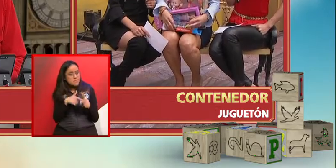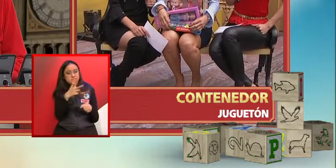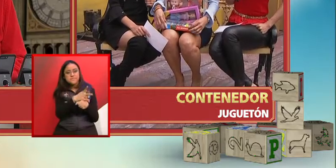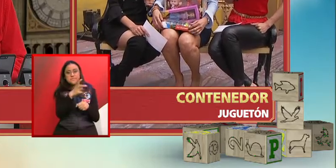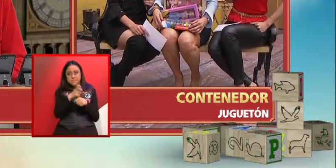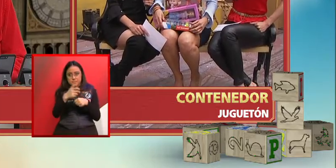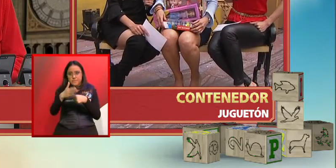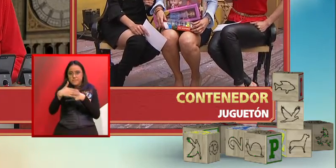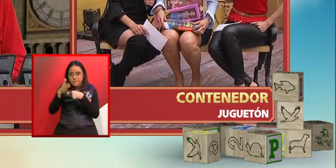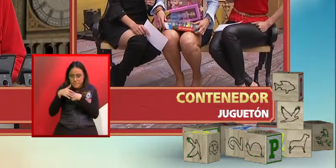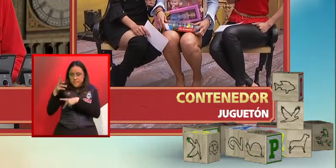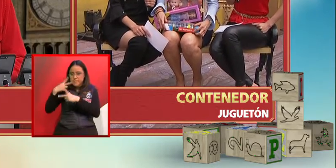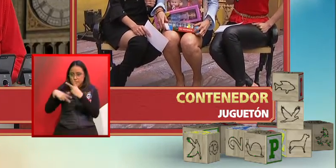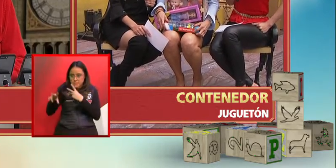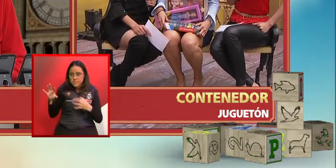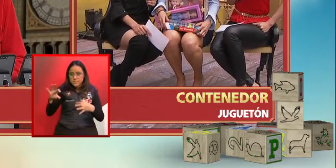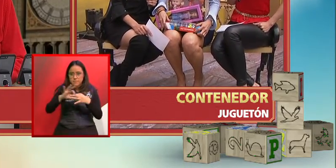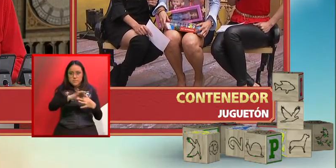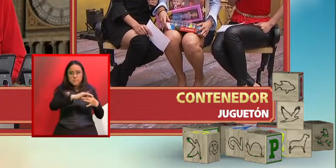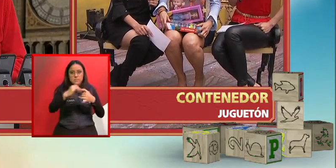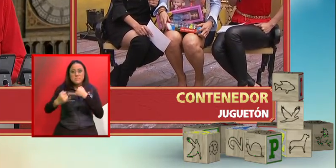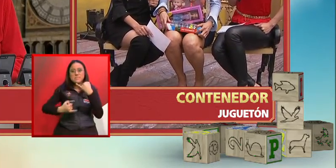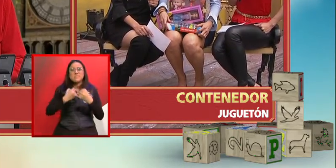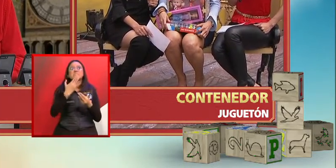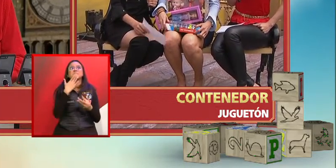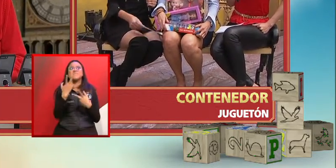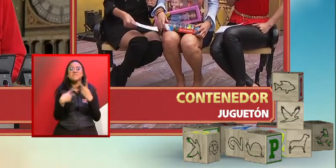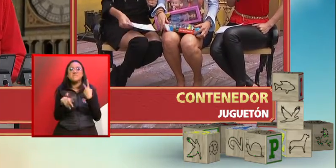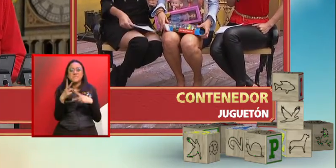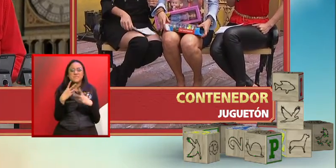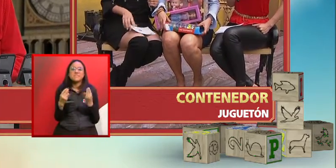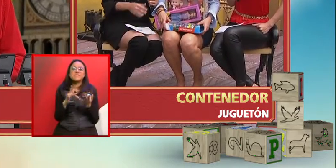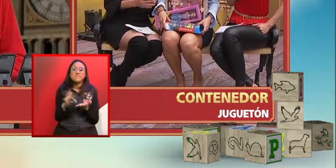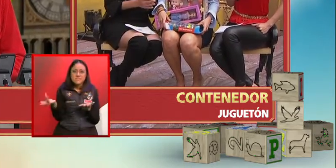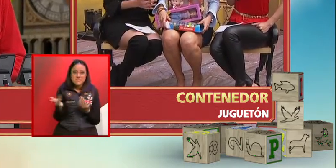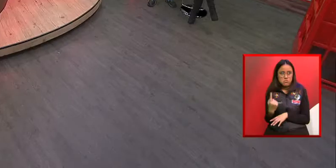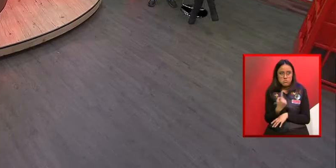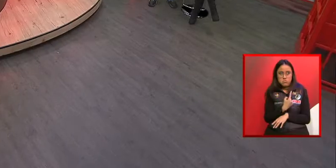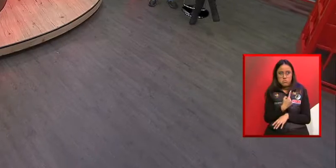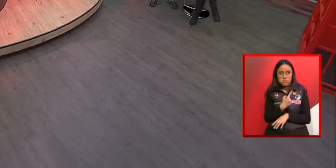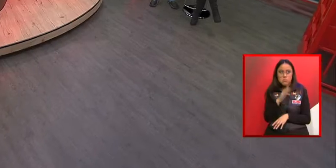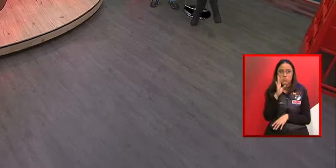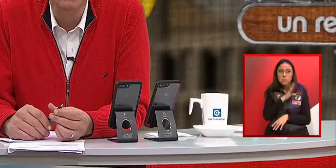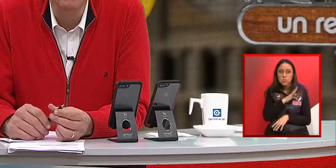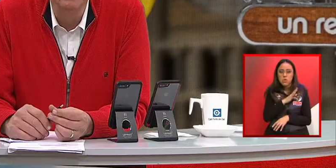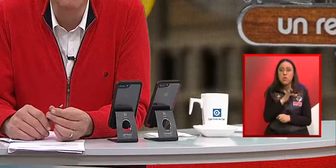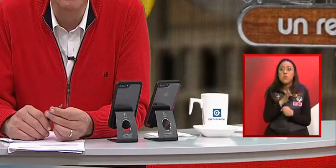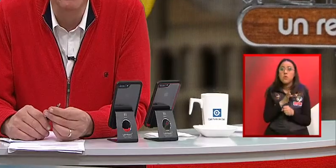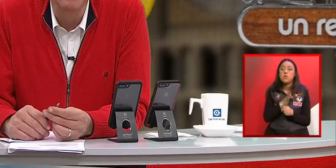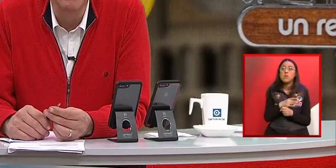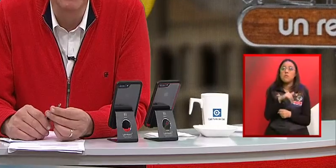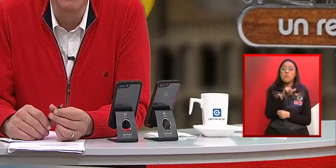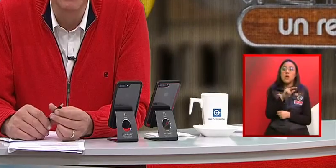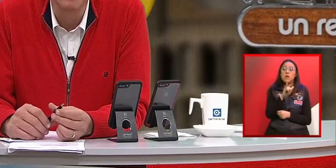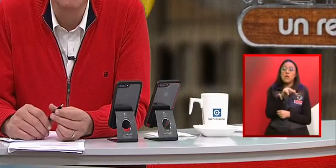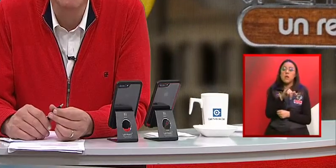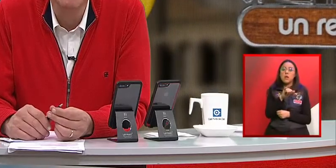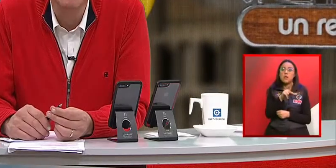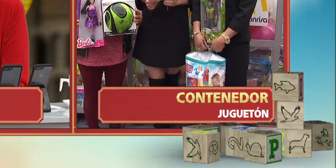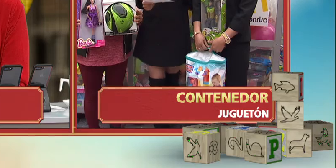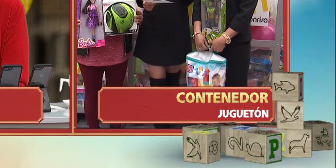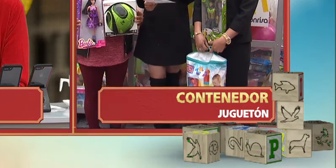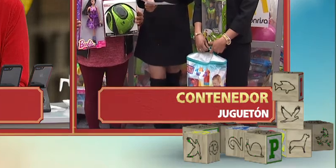invitando para que más gente se sume al Juguetón. Bienvenidos a bordo. Gracias. Gracias. Vamos al contenedor con Mariana Iparrea y Aline